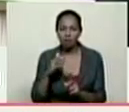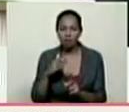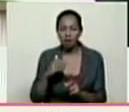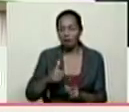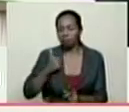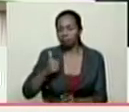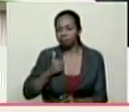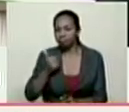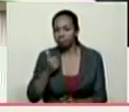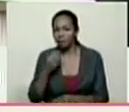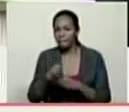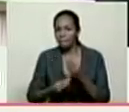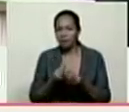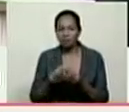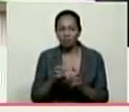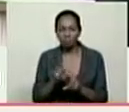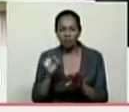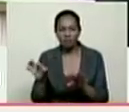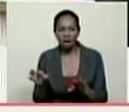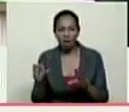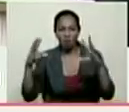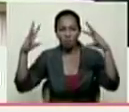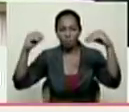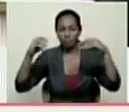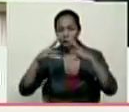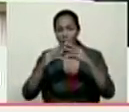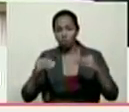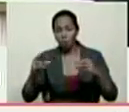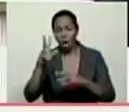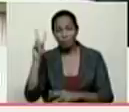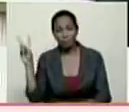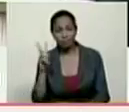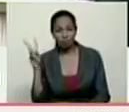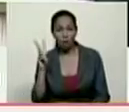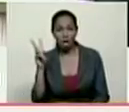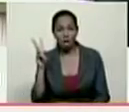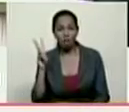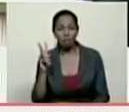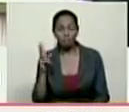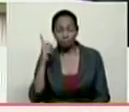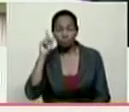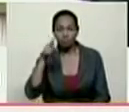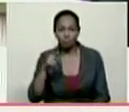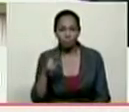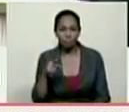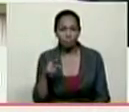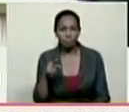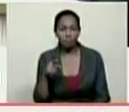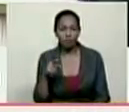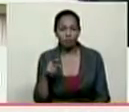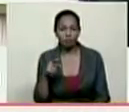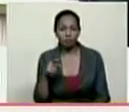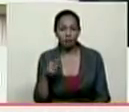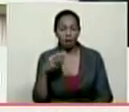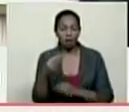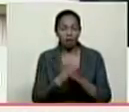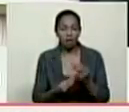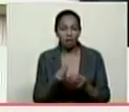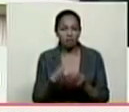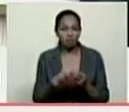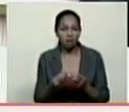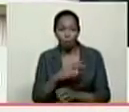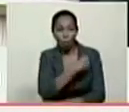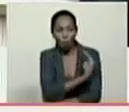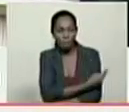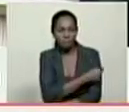no solamente a dejar sin electricidad a todo el pueblo de Venezuela, sino también atentaron contra los